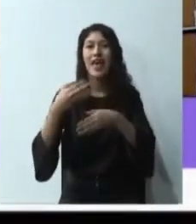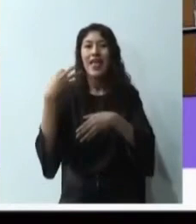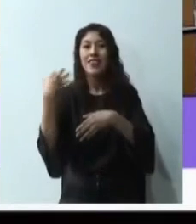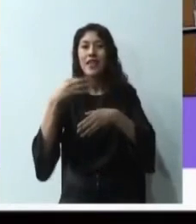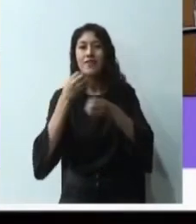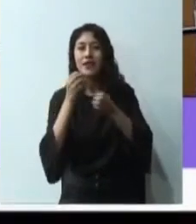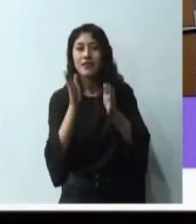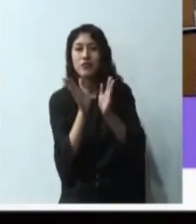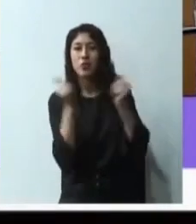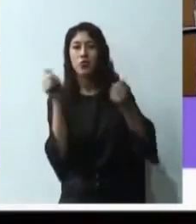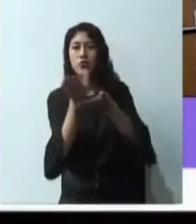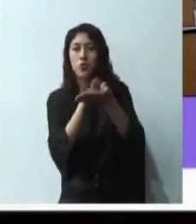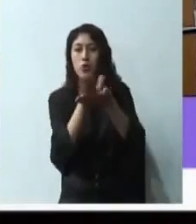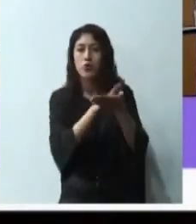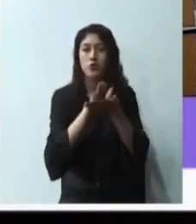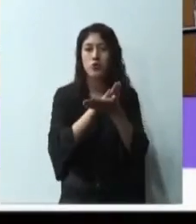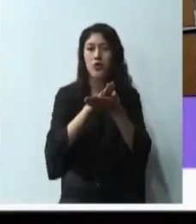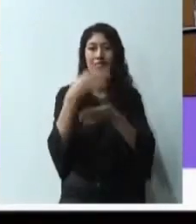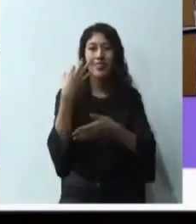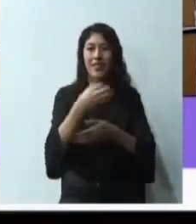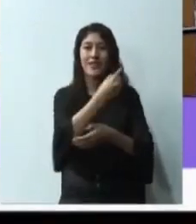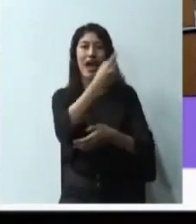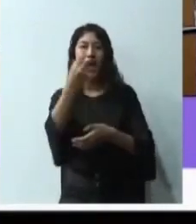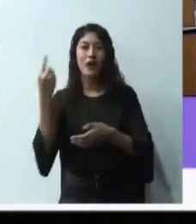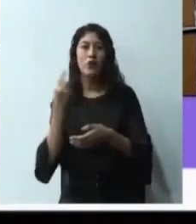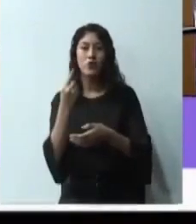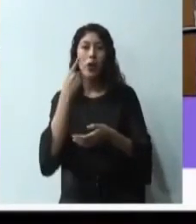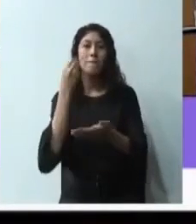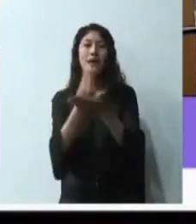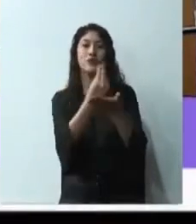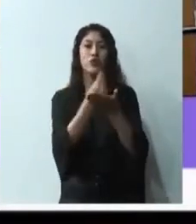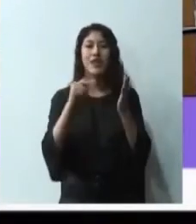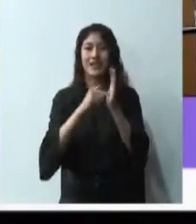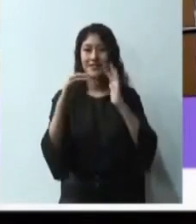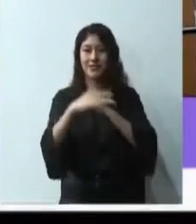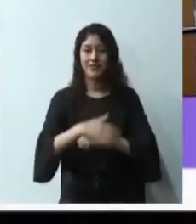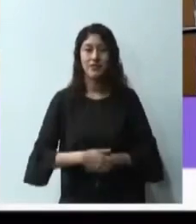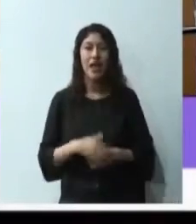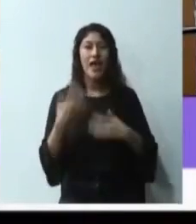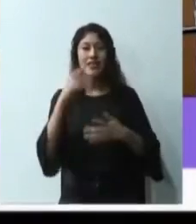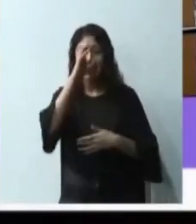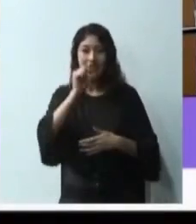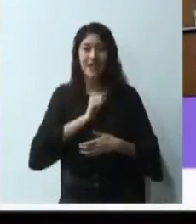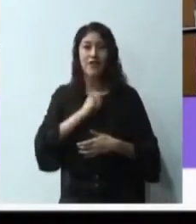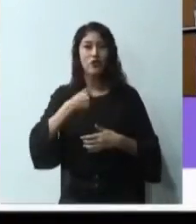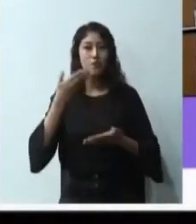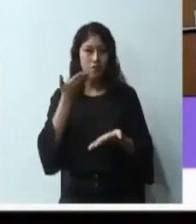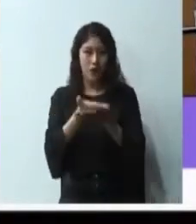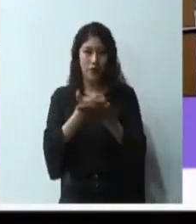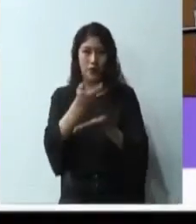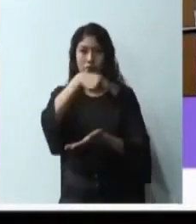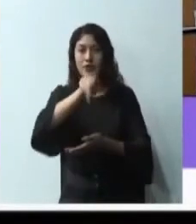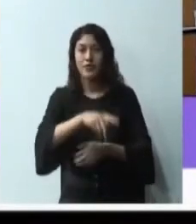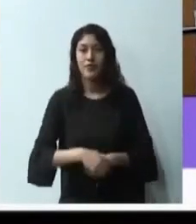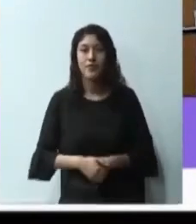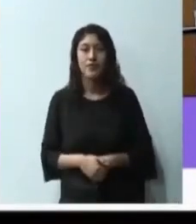mejoren la vida de cada porteño. Ese es el desafío que vengo a proponerles. Sé